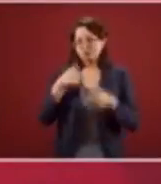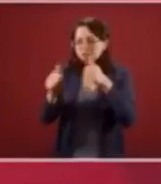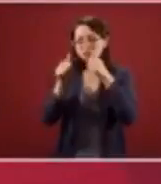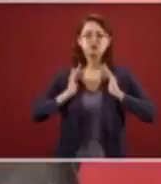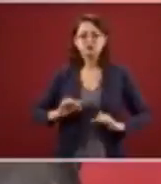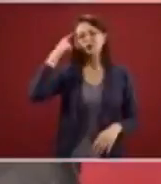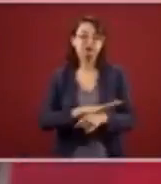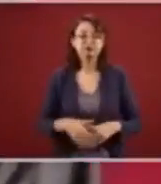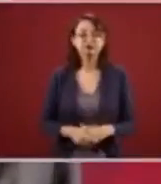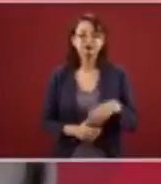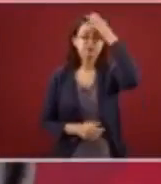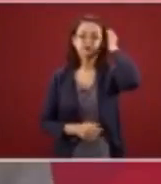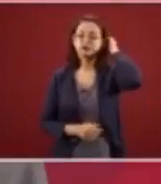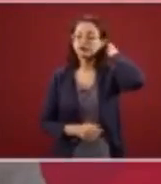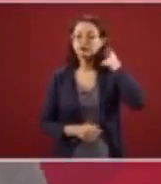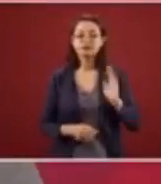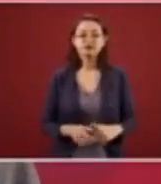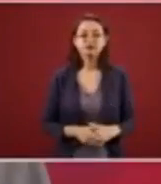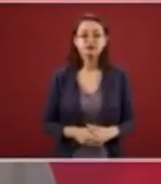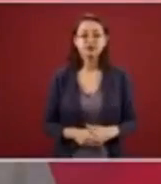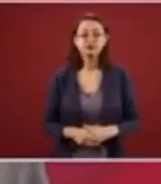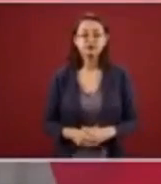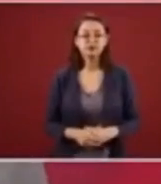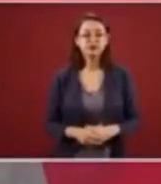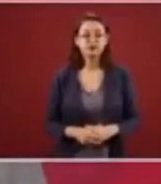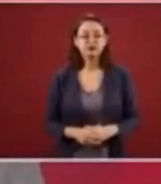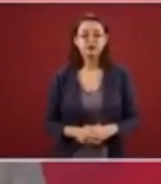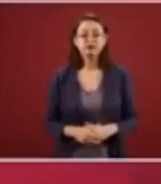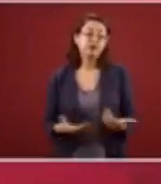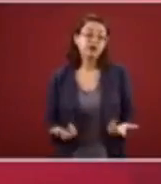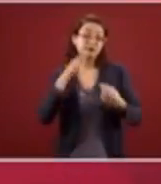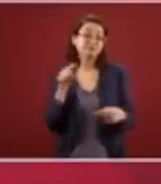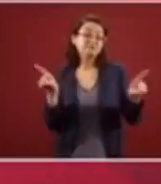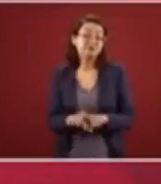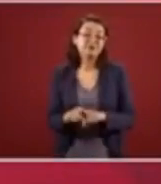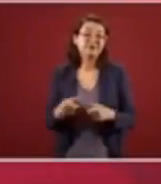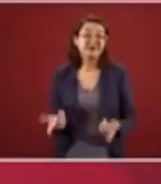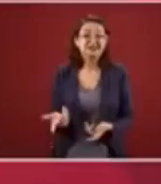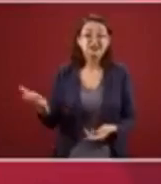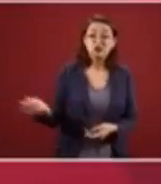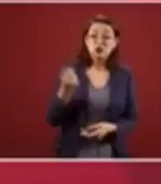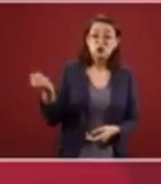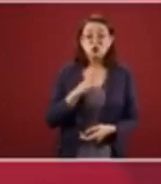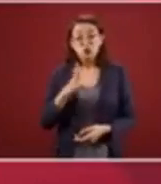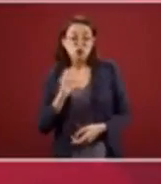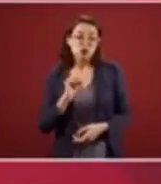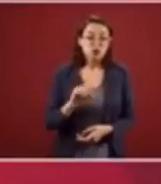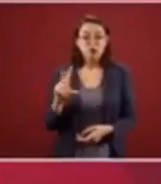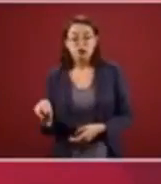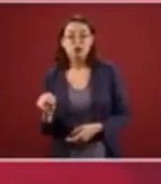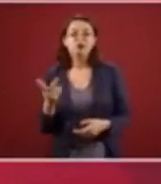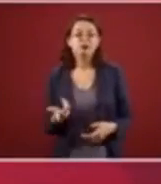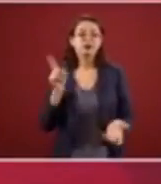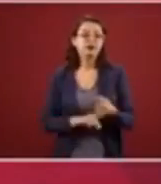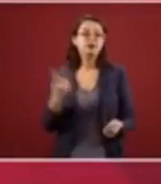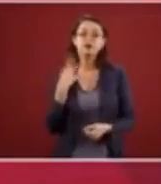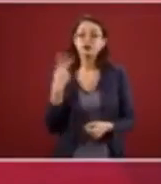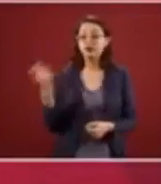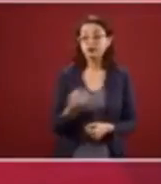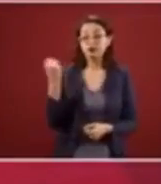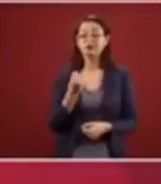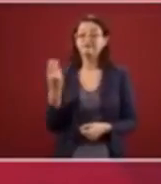Varias bromas malas después. Tiene que ver también mucho con la suerte. La suerte tiene un papel importante en la política.